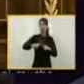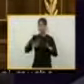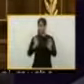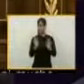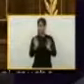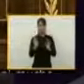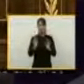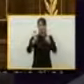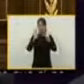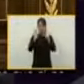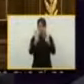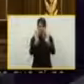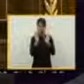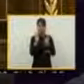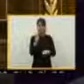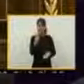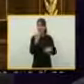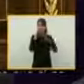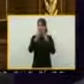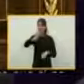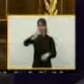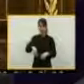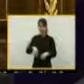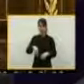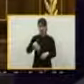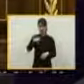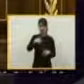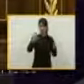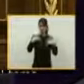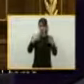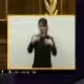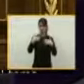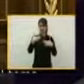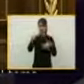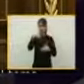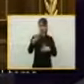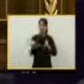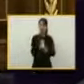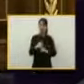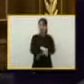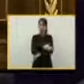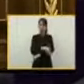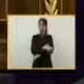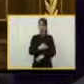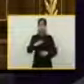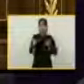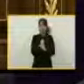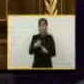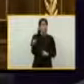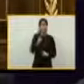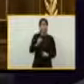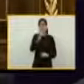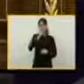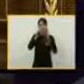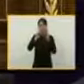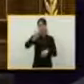de extraordinaria dificultad en la cual está este país, en un contexto internacional también de extraordinario cambio y dificultad, se puede llegar a entendimientos comunes. Pongo un